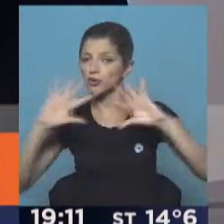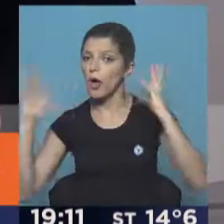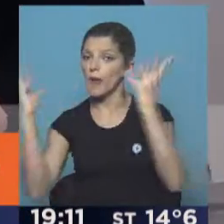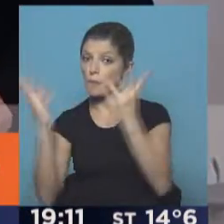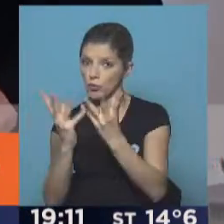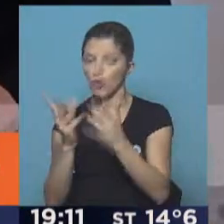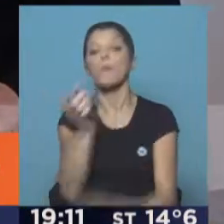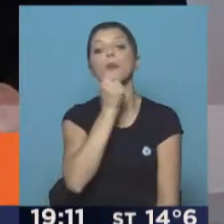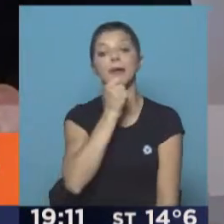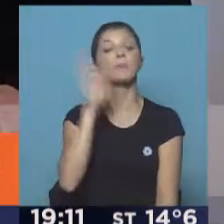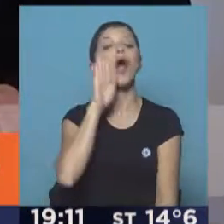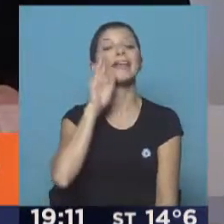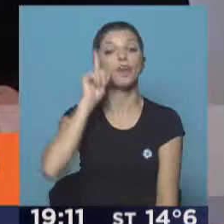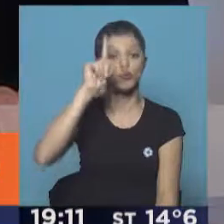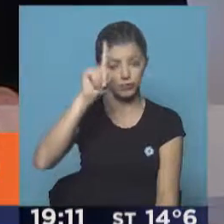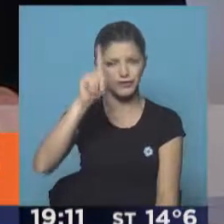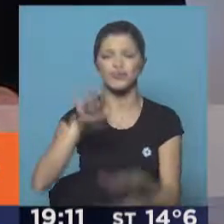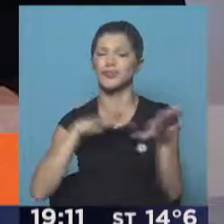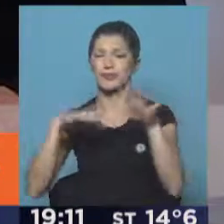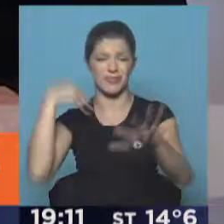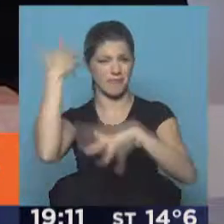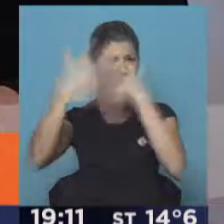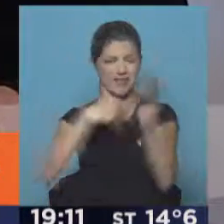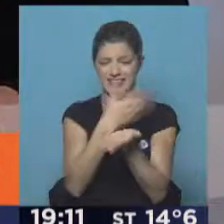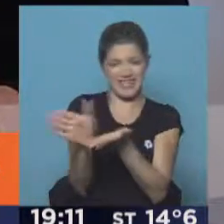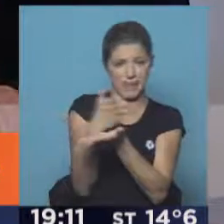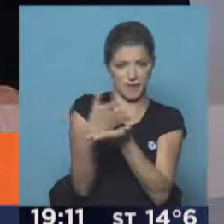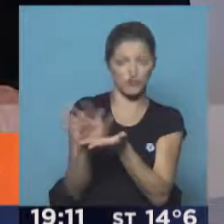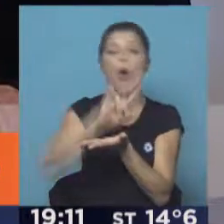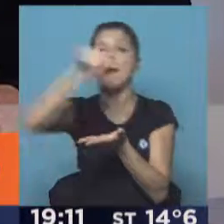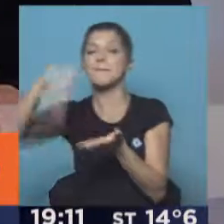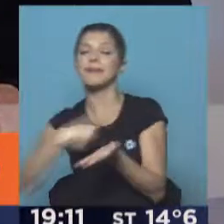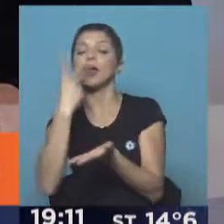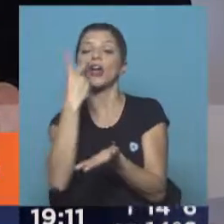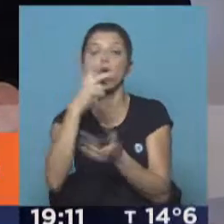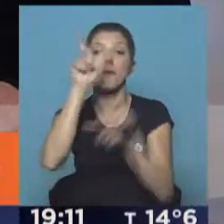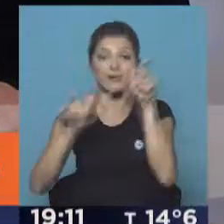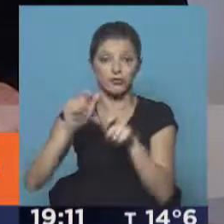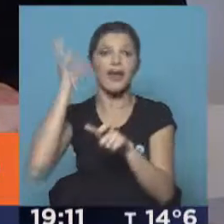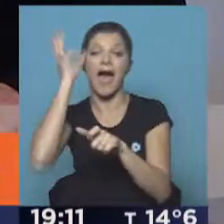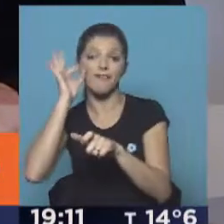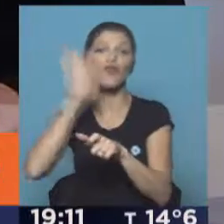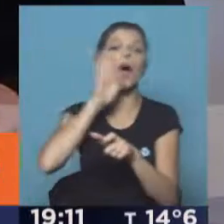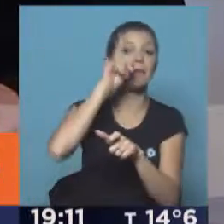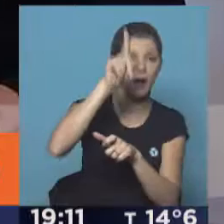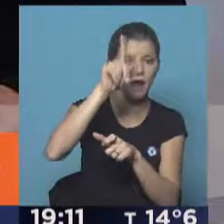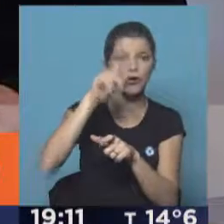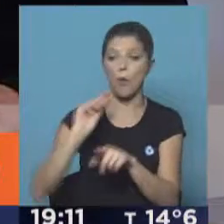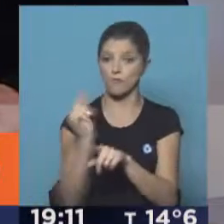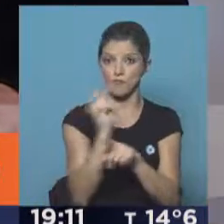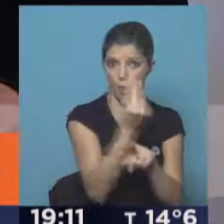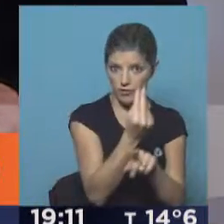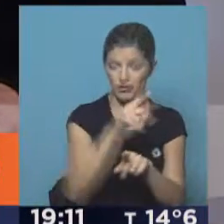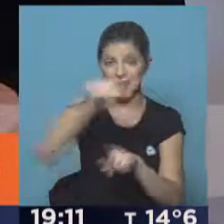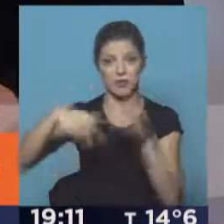Unidos, donde un caso de violencia racial generó que mataran a dos afroamericanos, lo que ha generado toda una